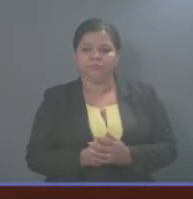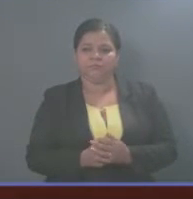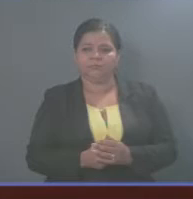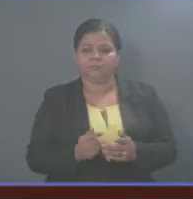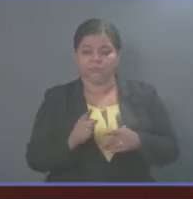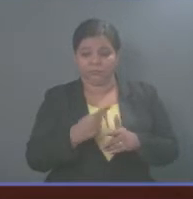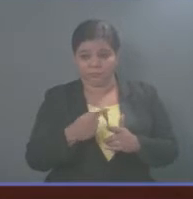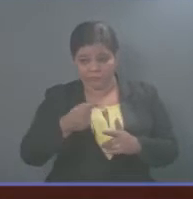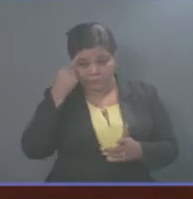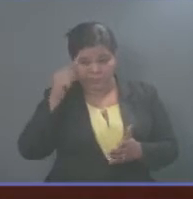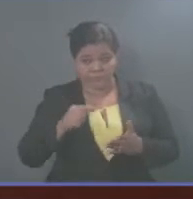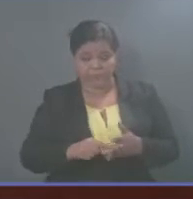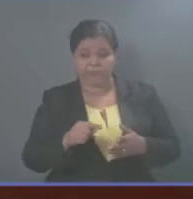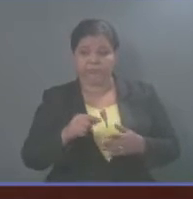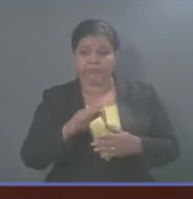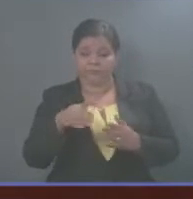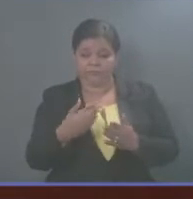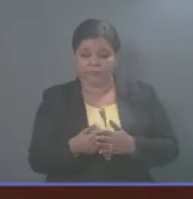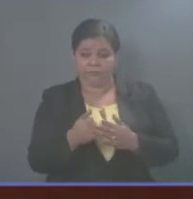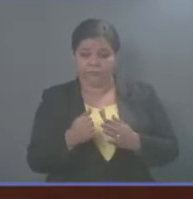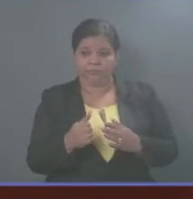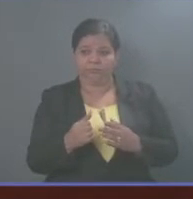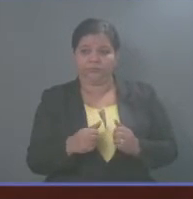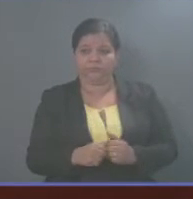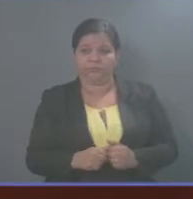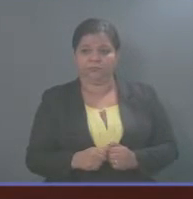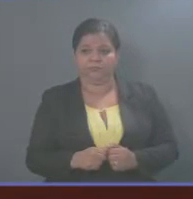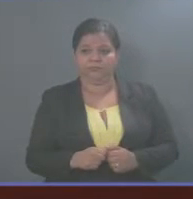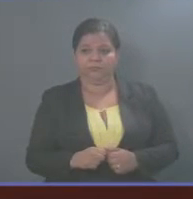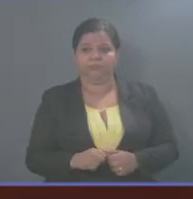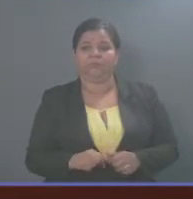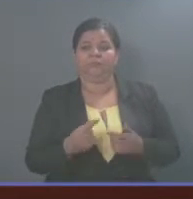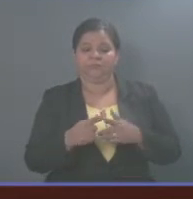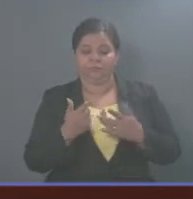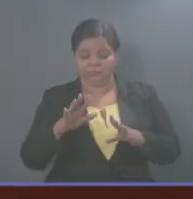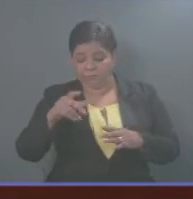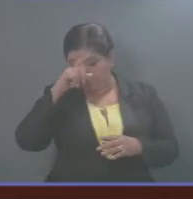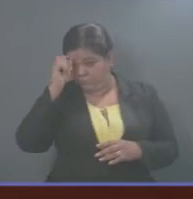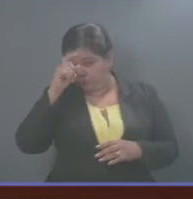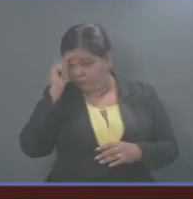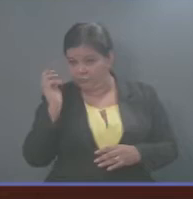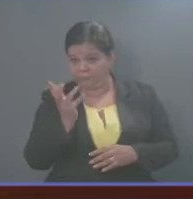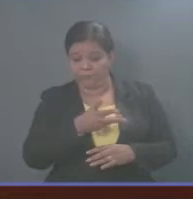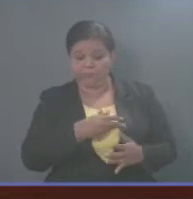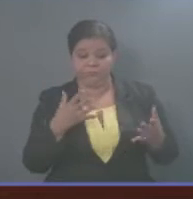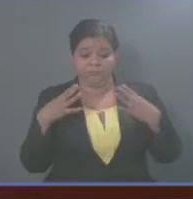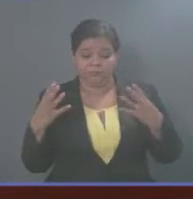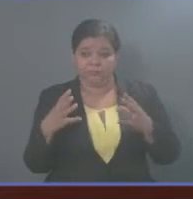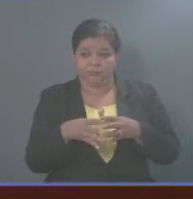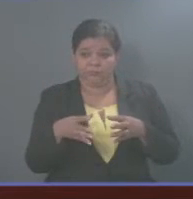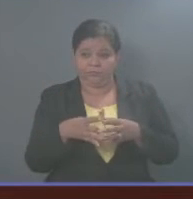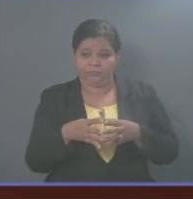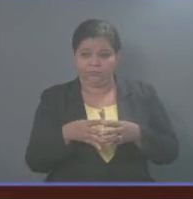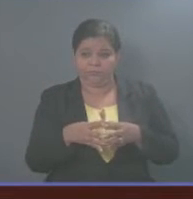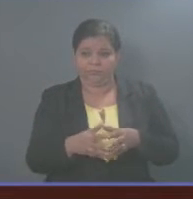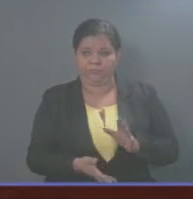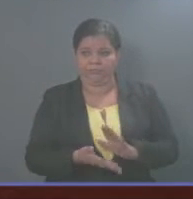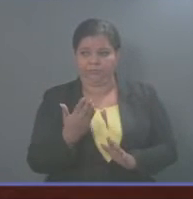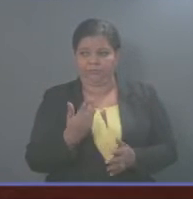la diplomacia parlamentaria. La información sobre el trabajo de la Comisión se describe de la siguiente forma.